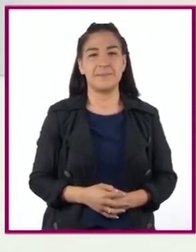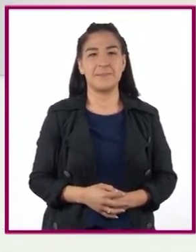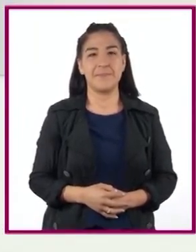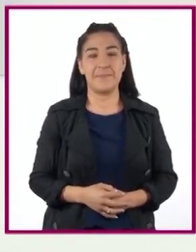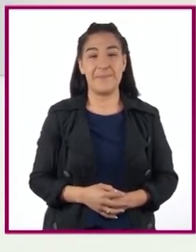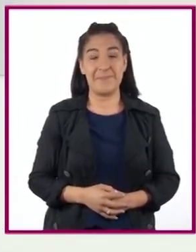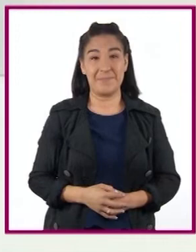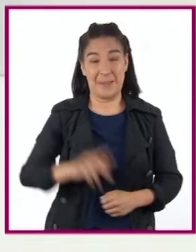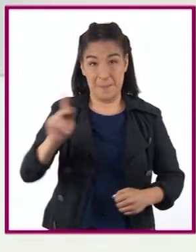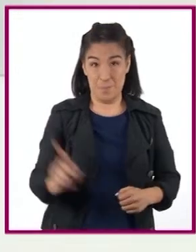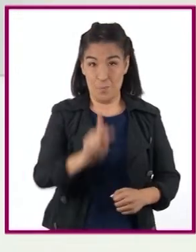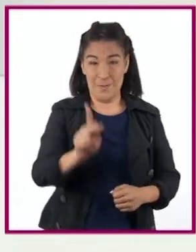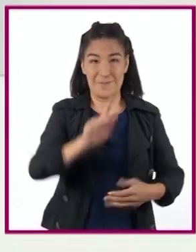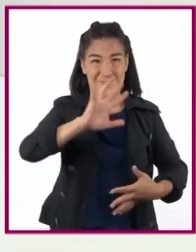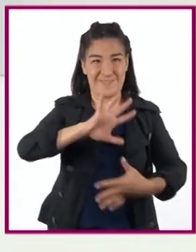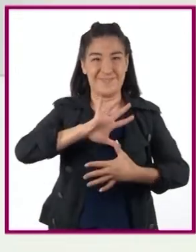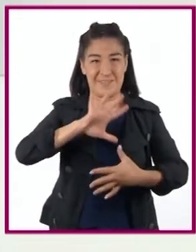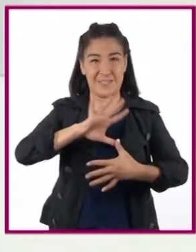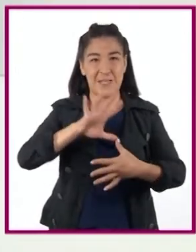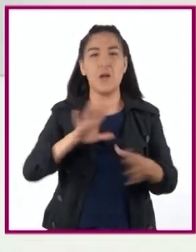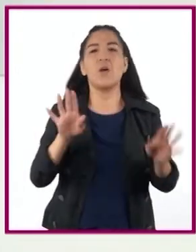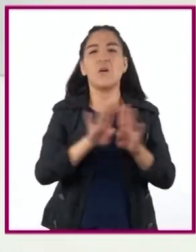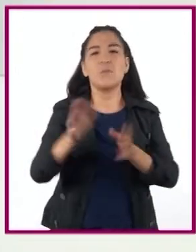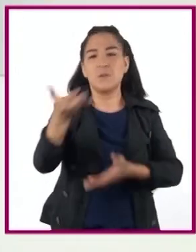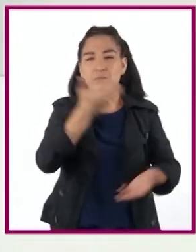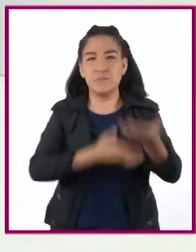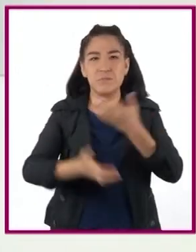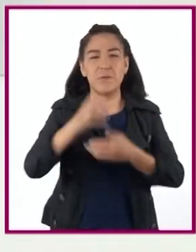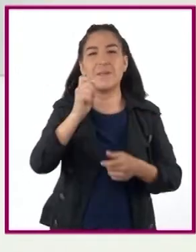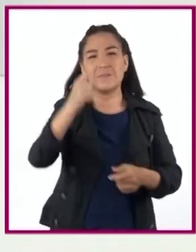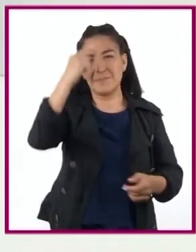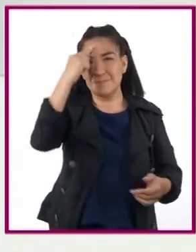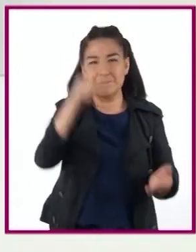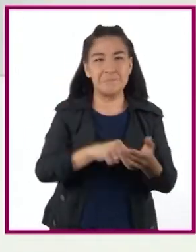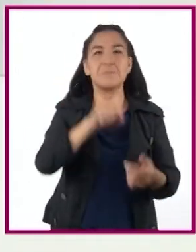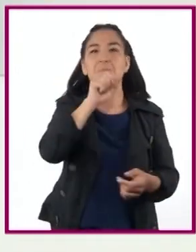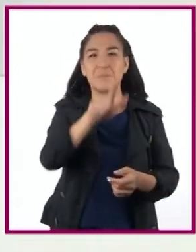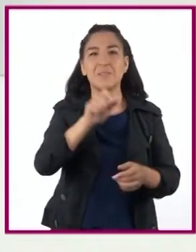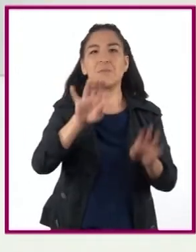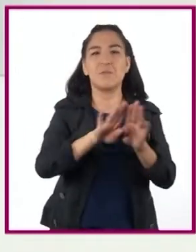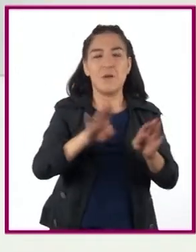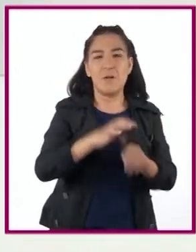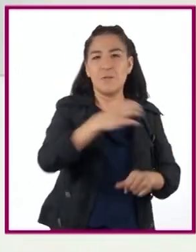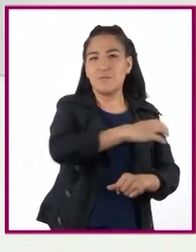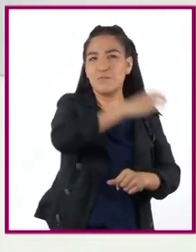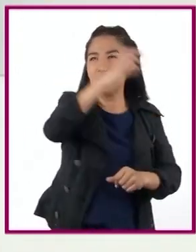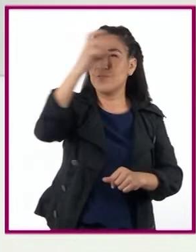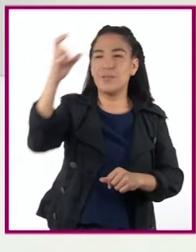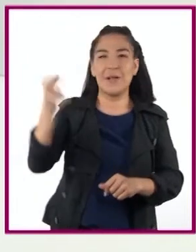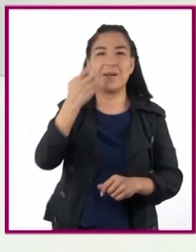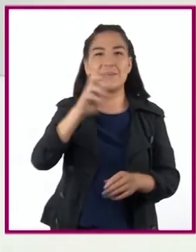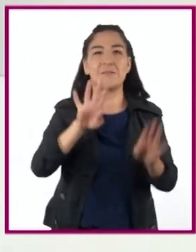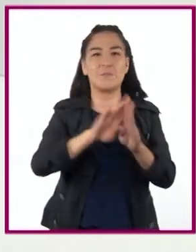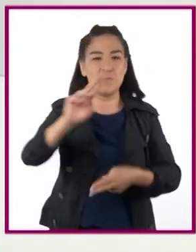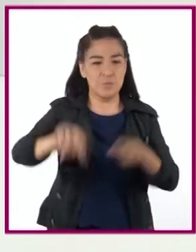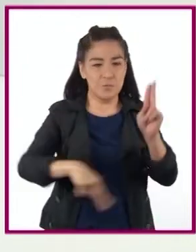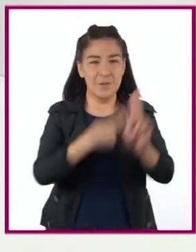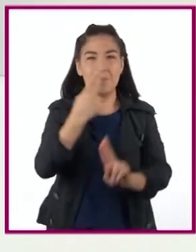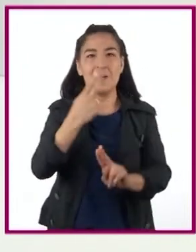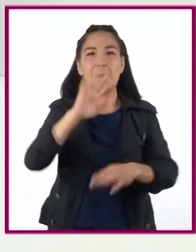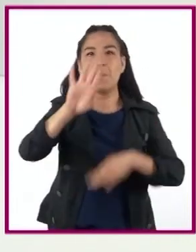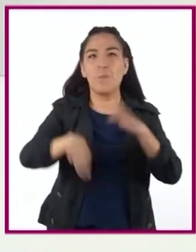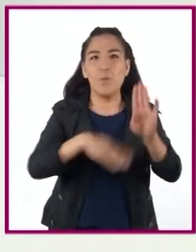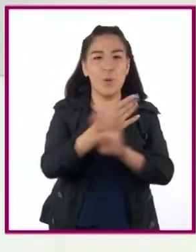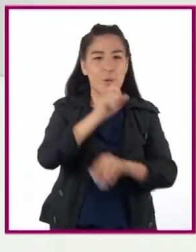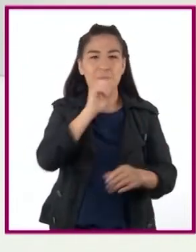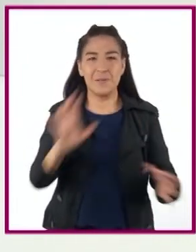Los pueblos mesoamericanos compartieron creencias cosmogónicas que se relacionaban con el origen del mundo y del universo. Tenían